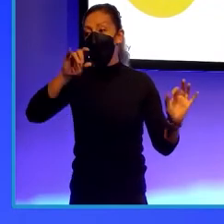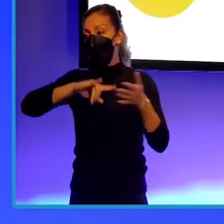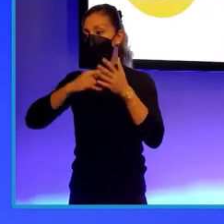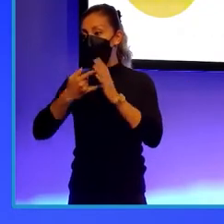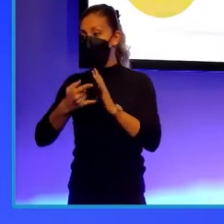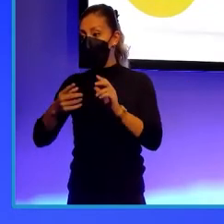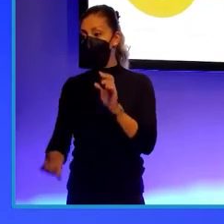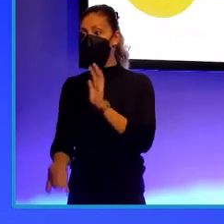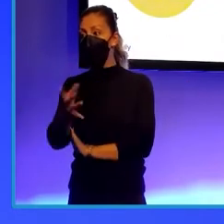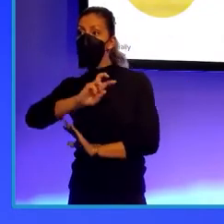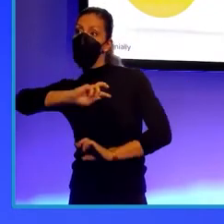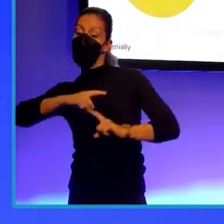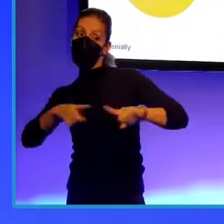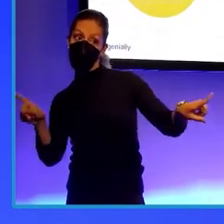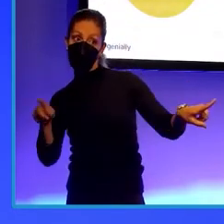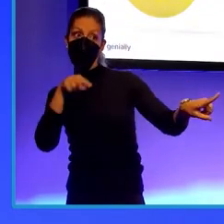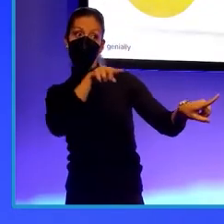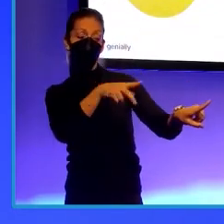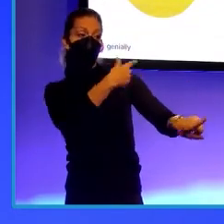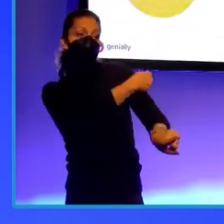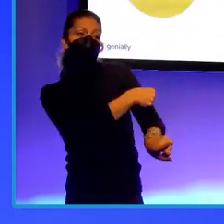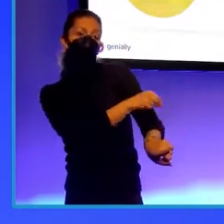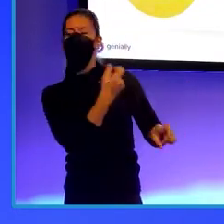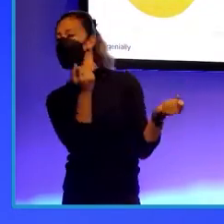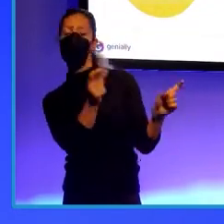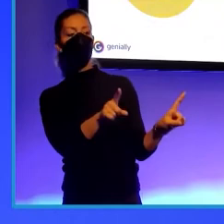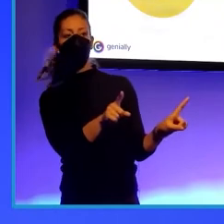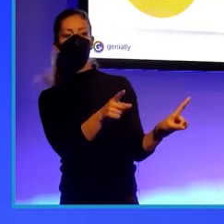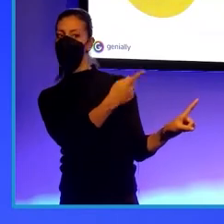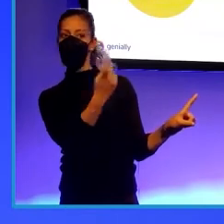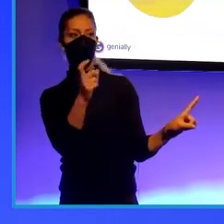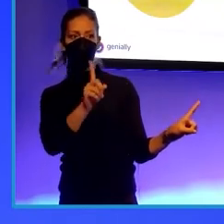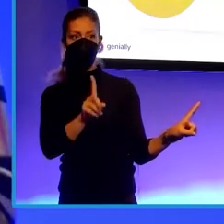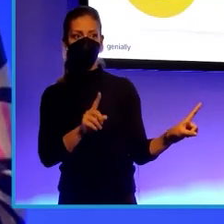totalmente distinta y ese chico no va a hacer falta vale